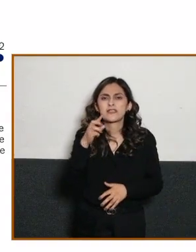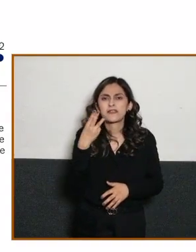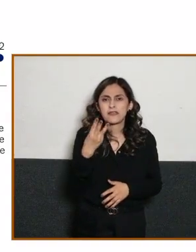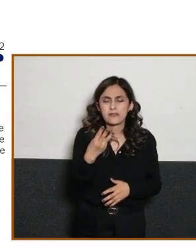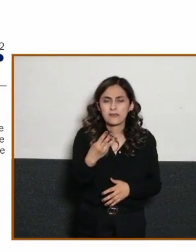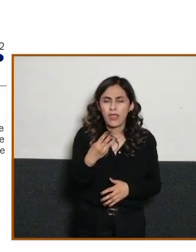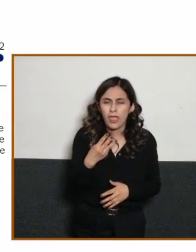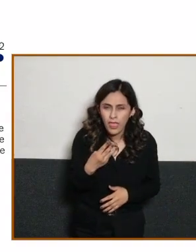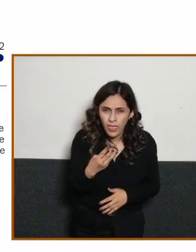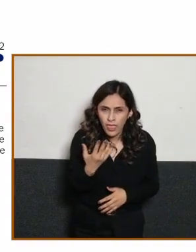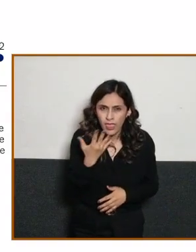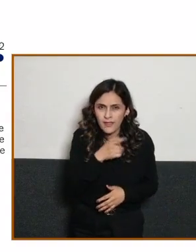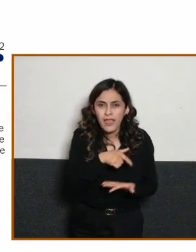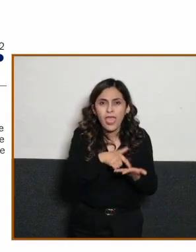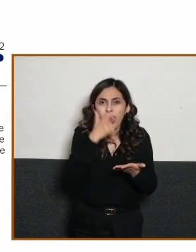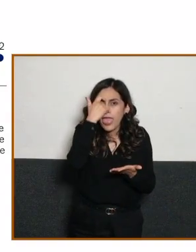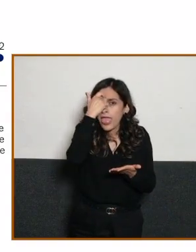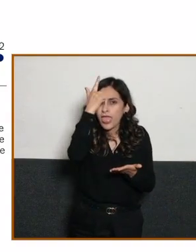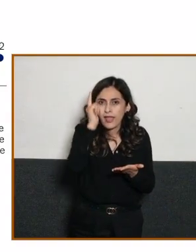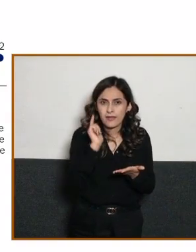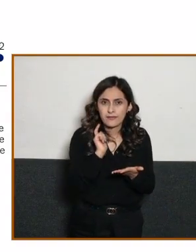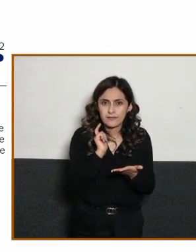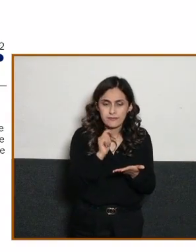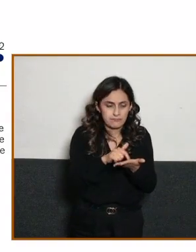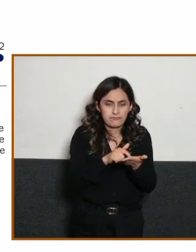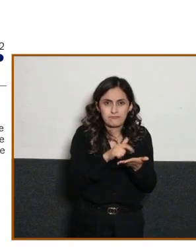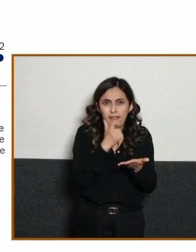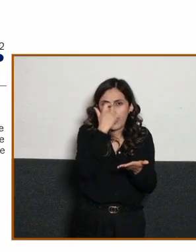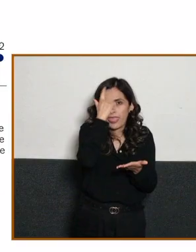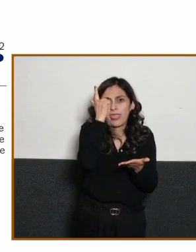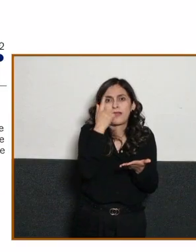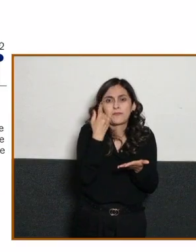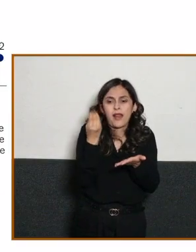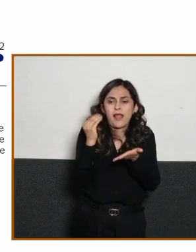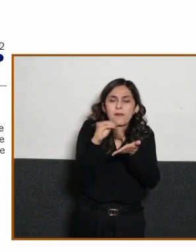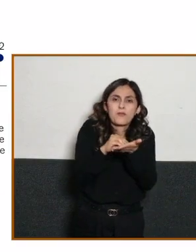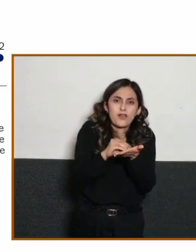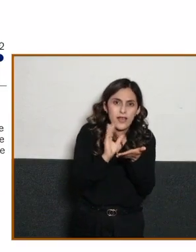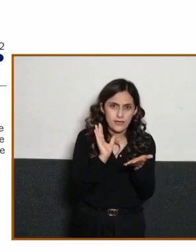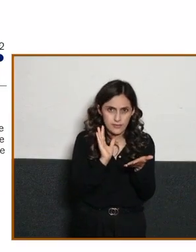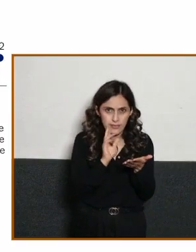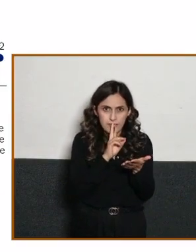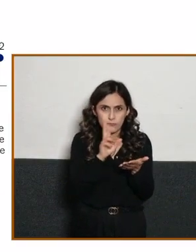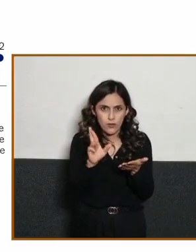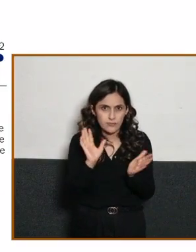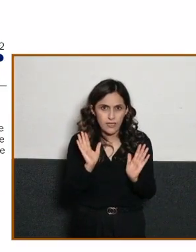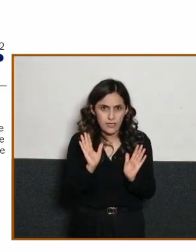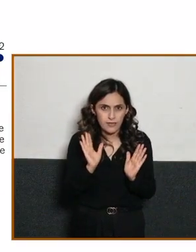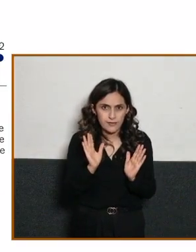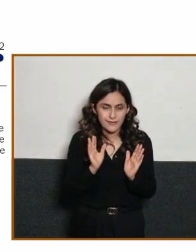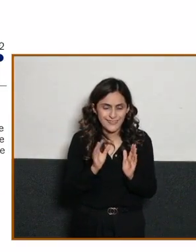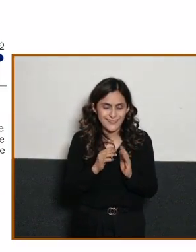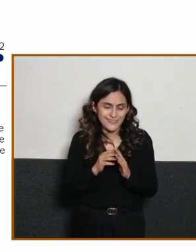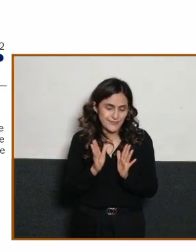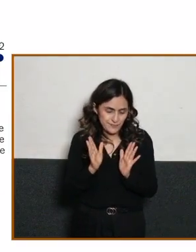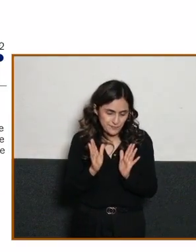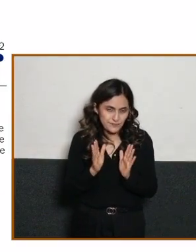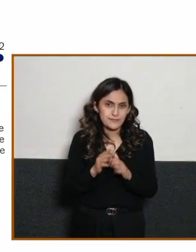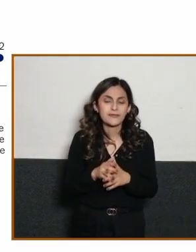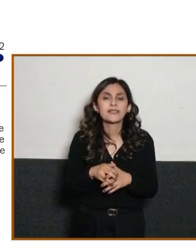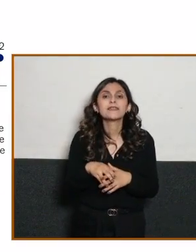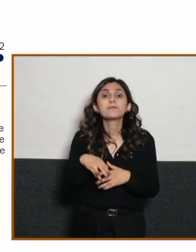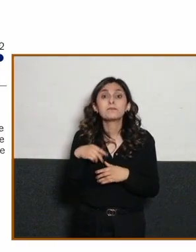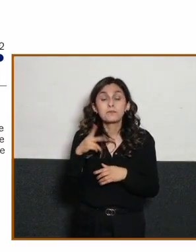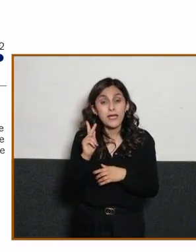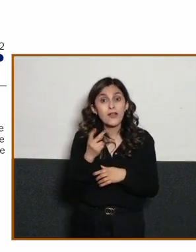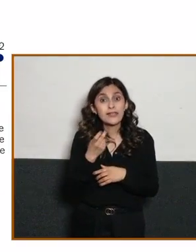eso no era cierto, solo lo inventó, lo alucinó y pues quería poner algo ahí y ya. Pero estos sistemas